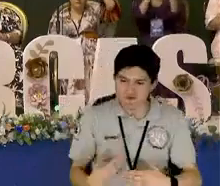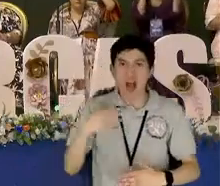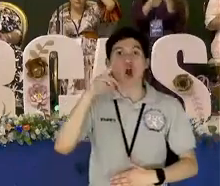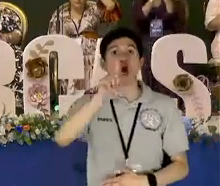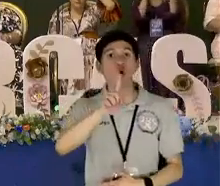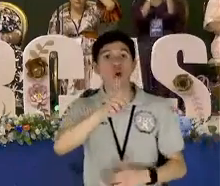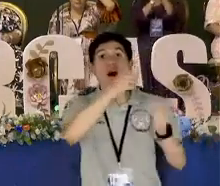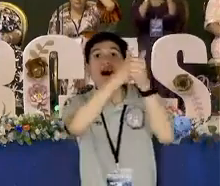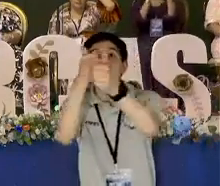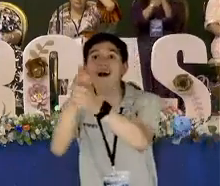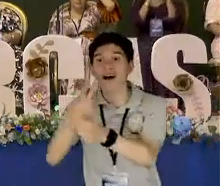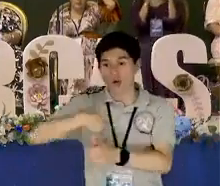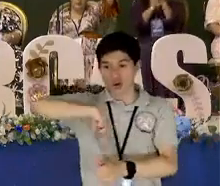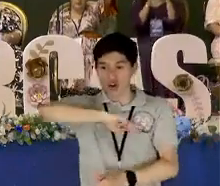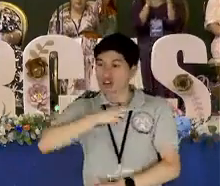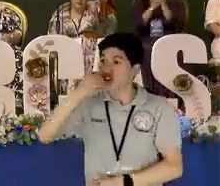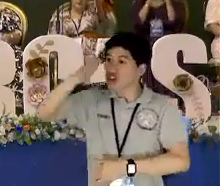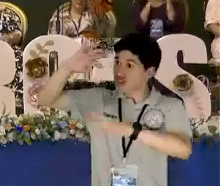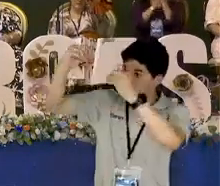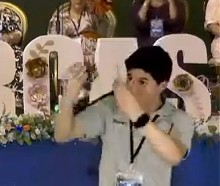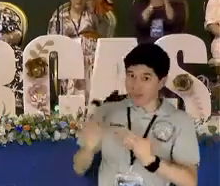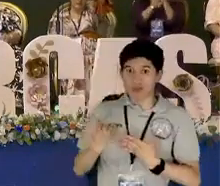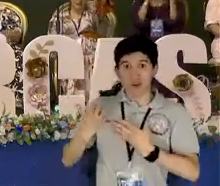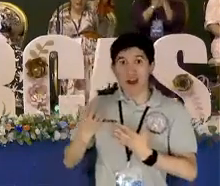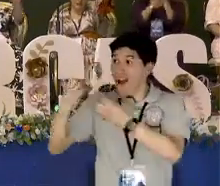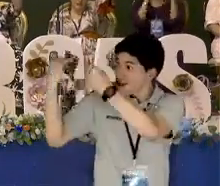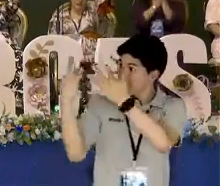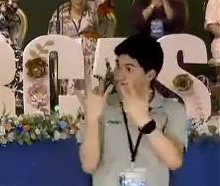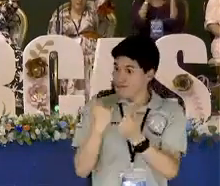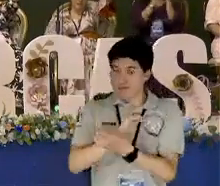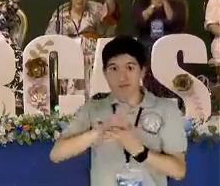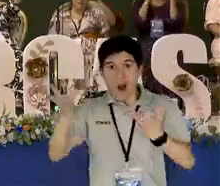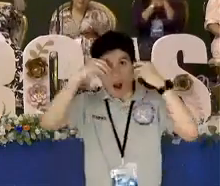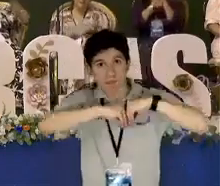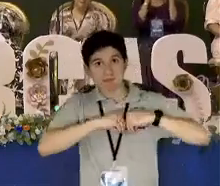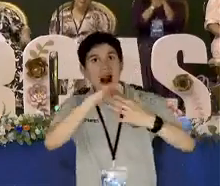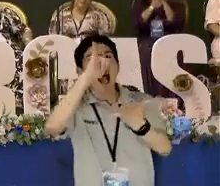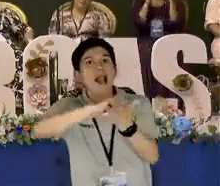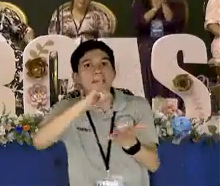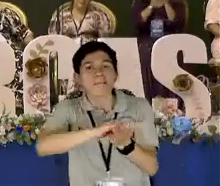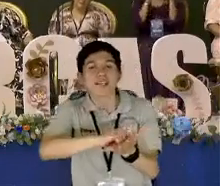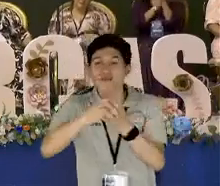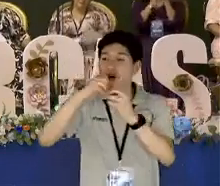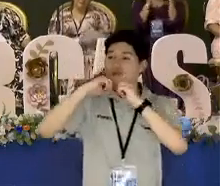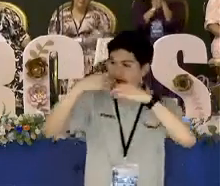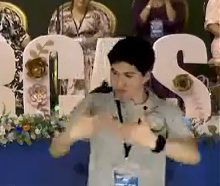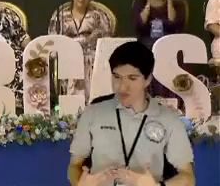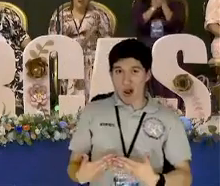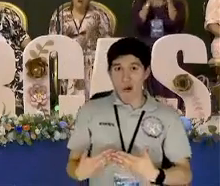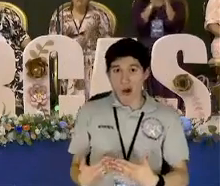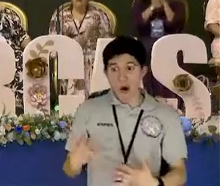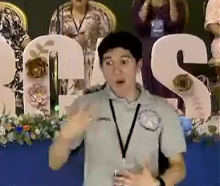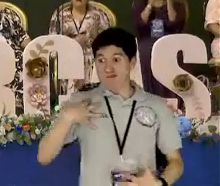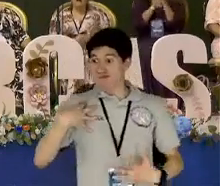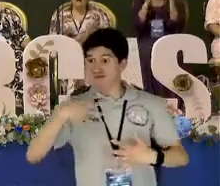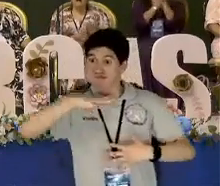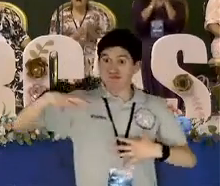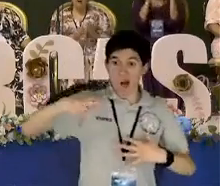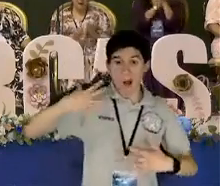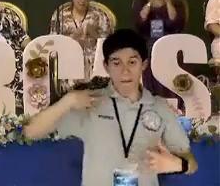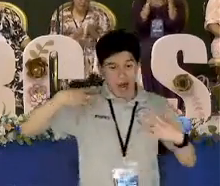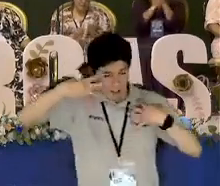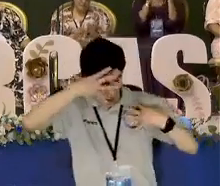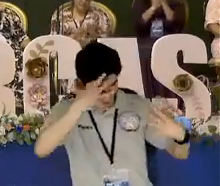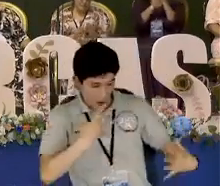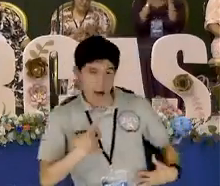uno de nosotros Dios nos dio el mismo Espíritu, y el cuerpo está formado por muchas partes, pero el que nos da